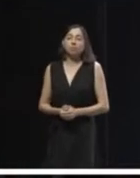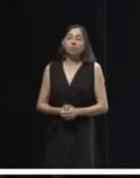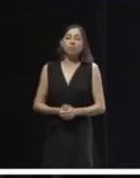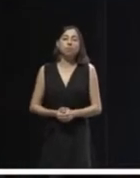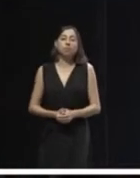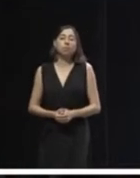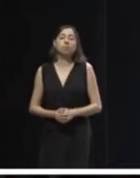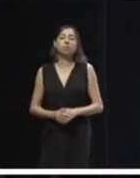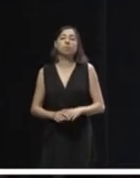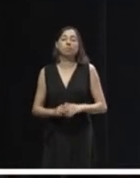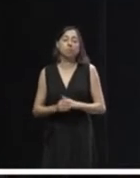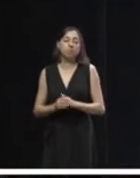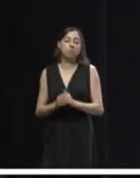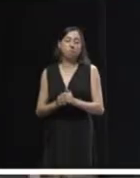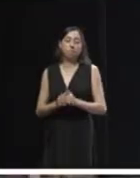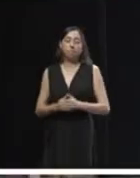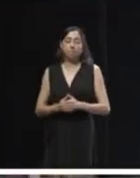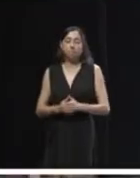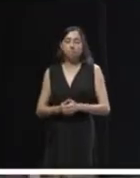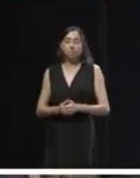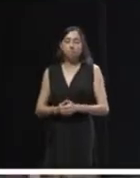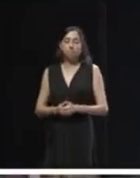Ya que estoy aquí,